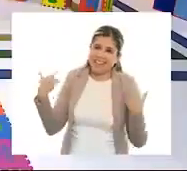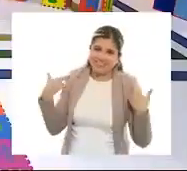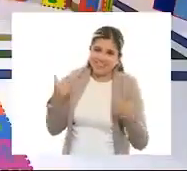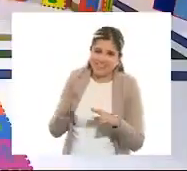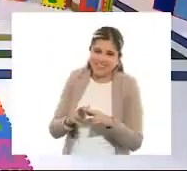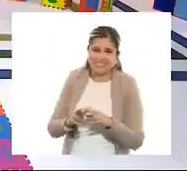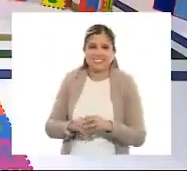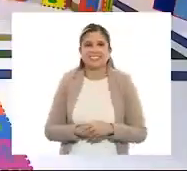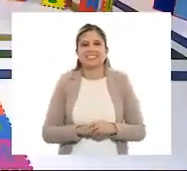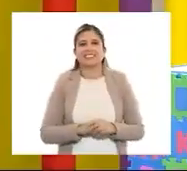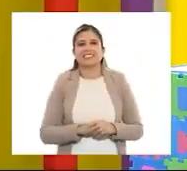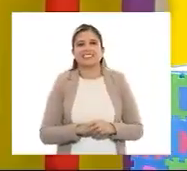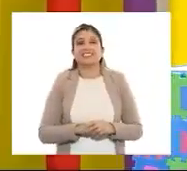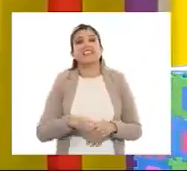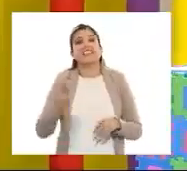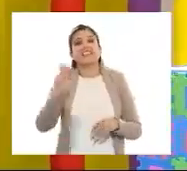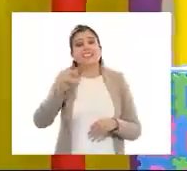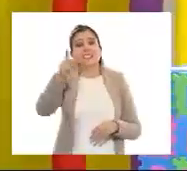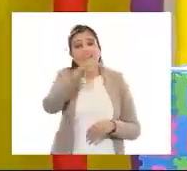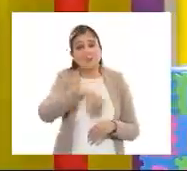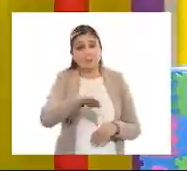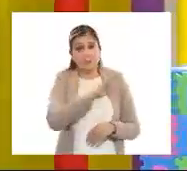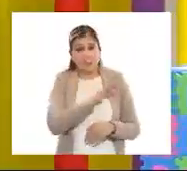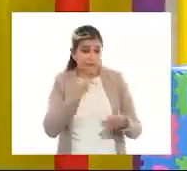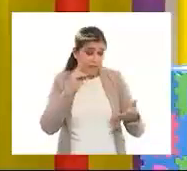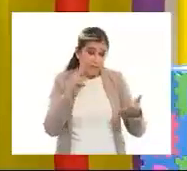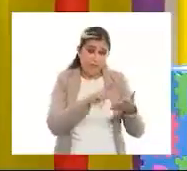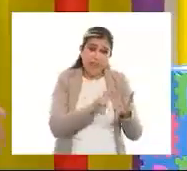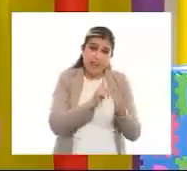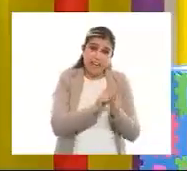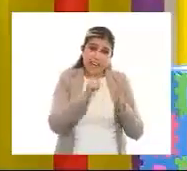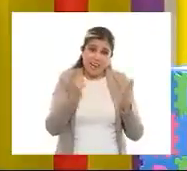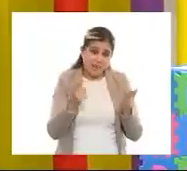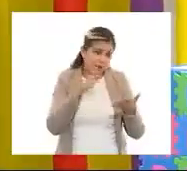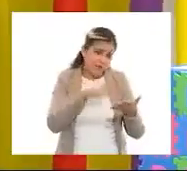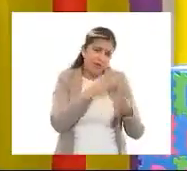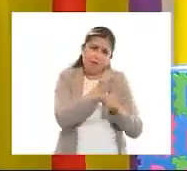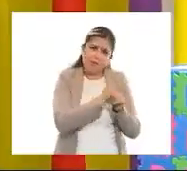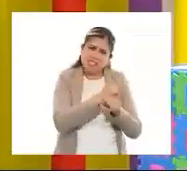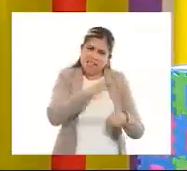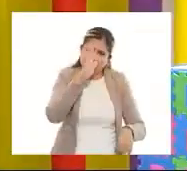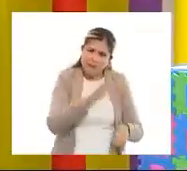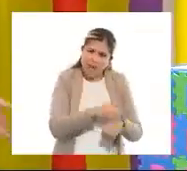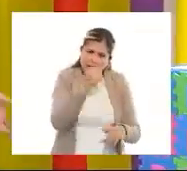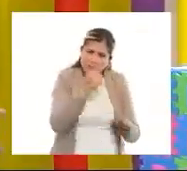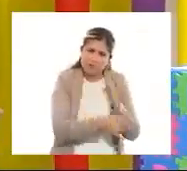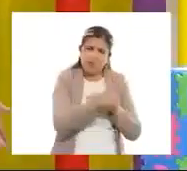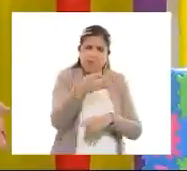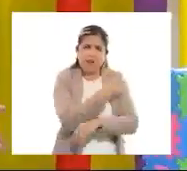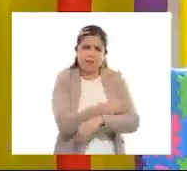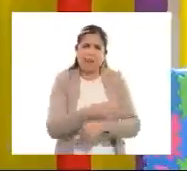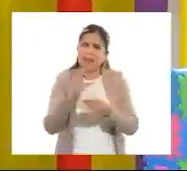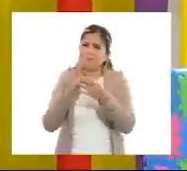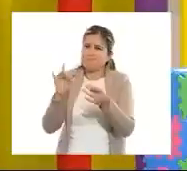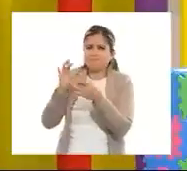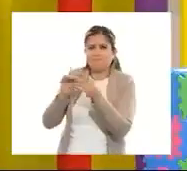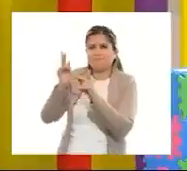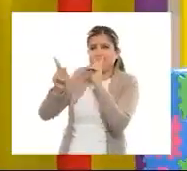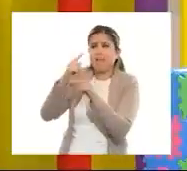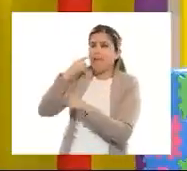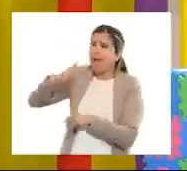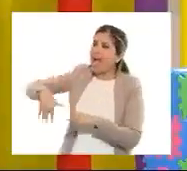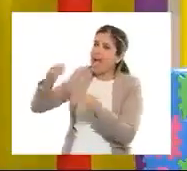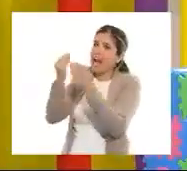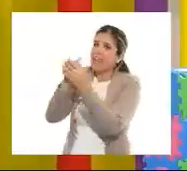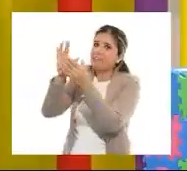Ale. Si te es posible, consulta otros libros y comenta el tema de hoy con tu familia. Y si tienes la fortuna de hablar una